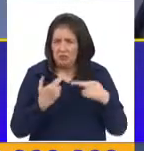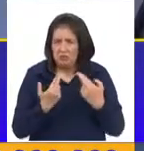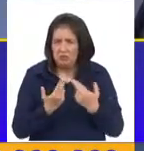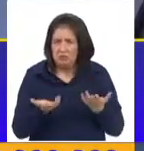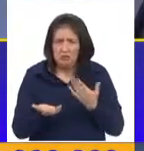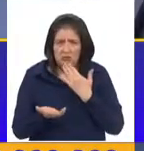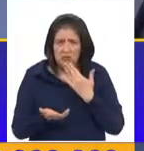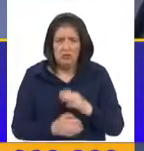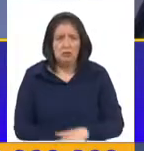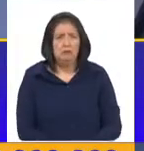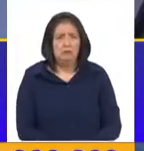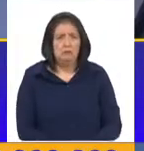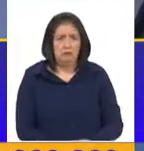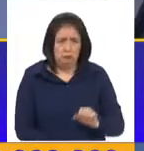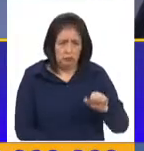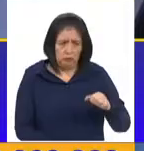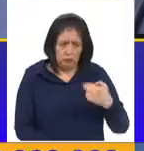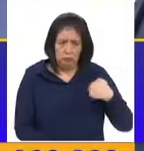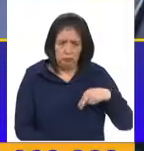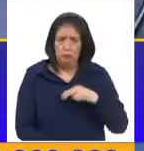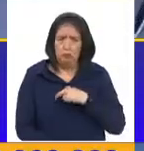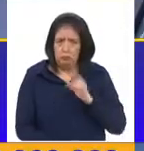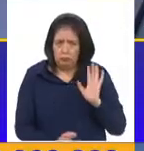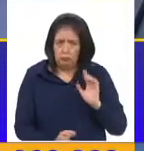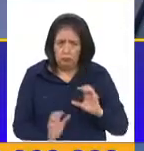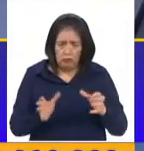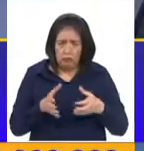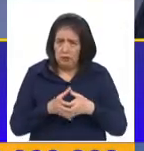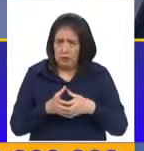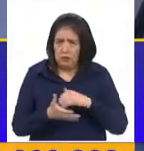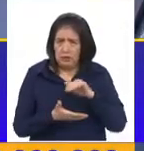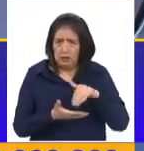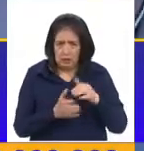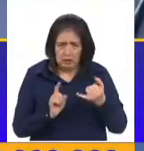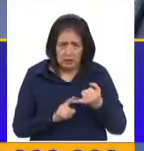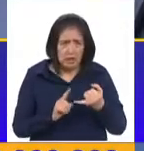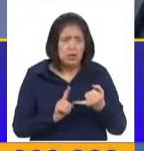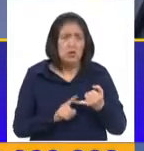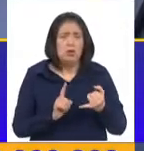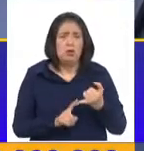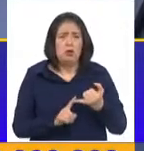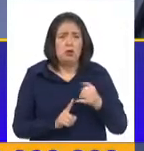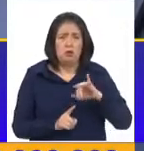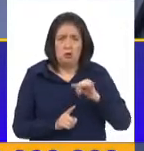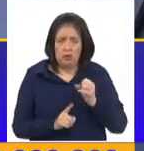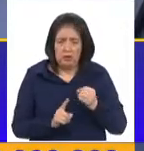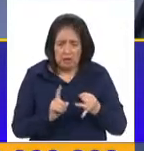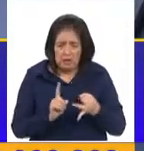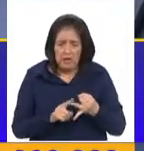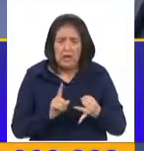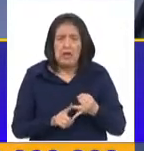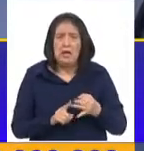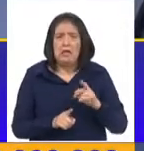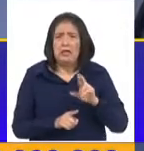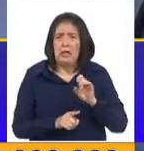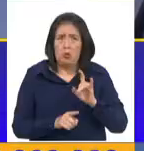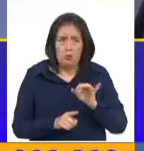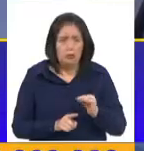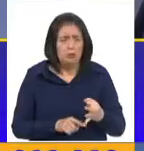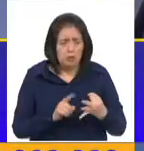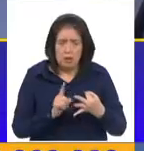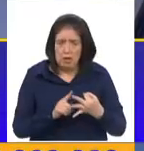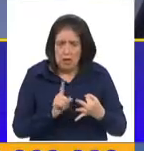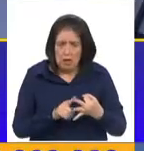Con nosotros, los camaradas del Comité Central. Camarada José, camarada